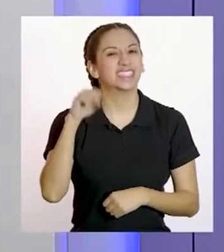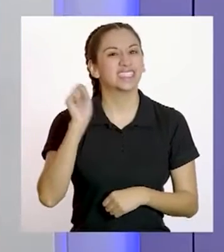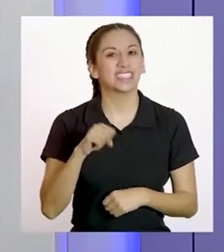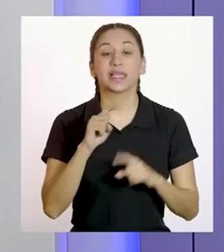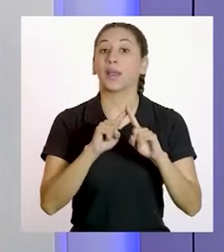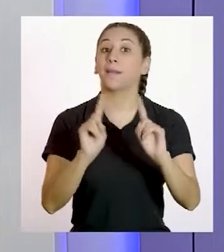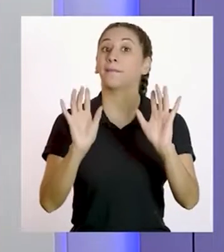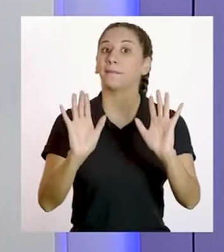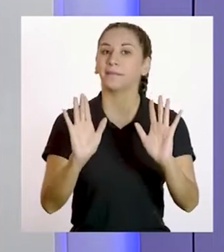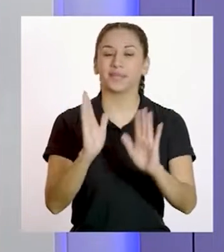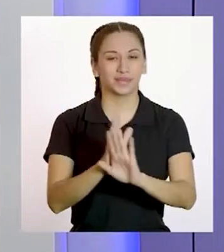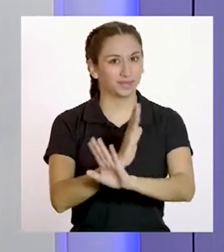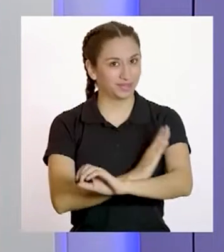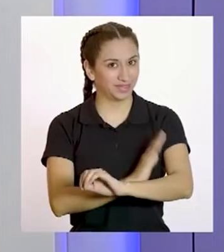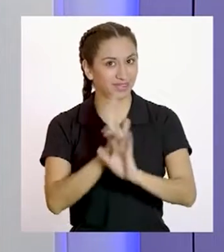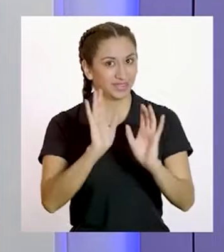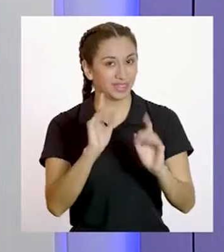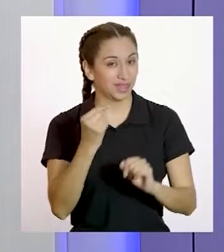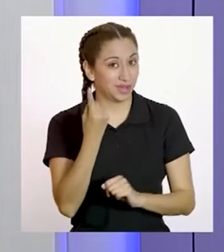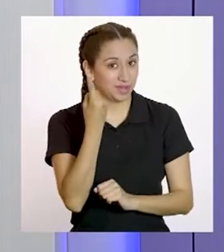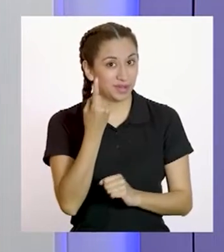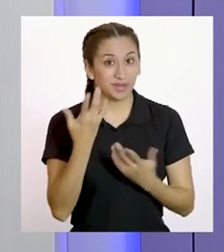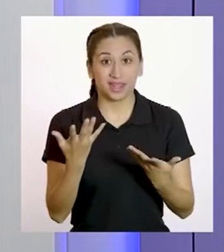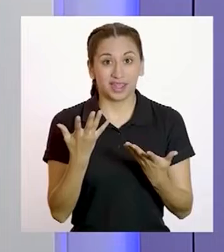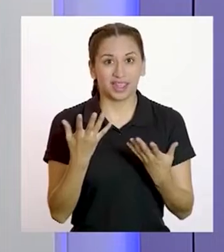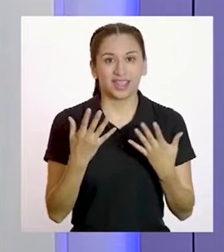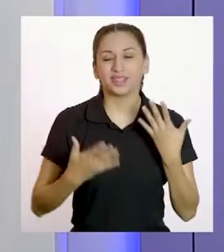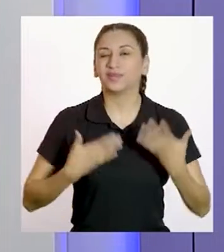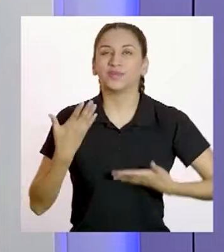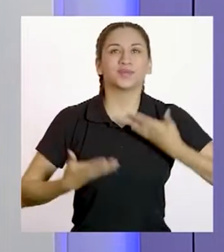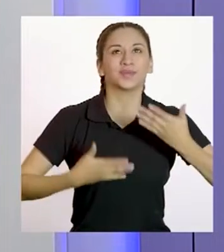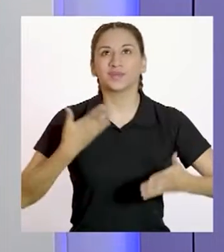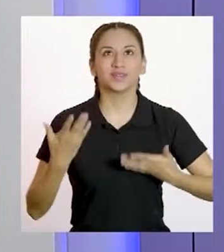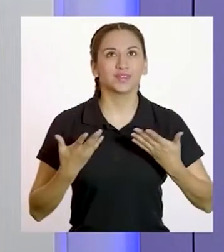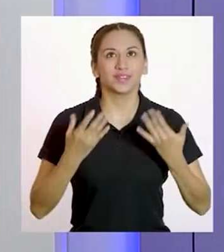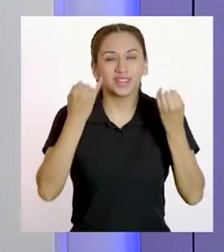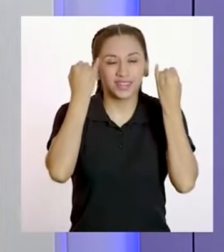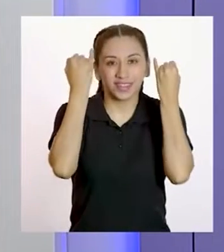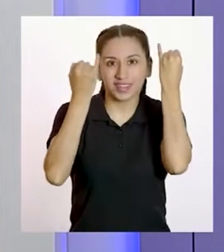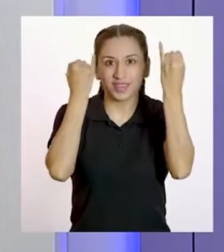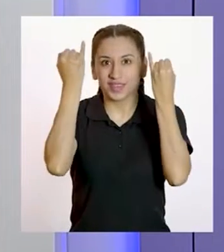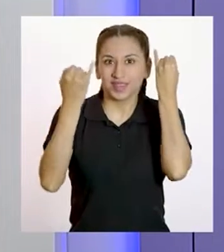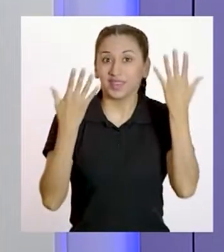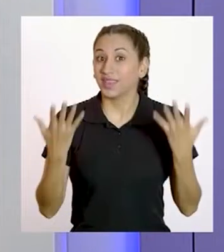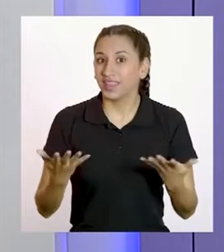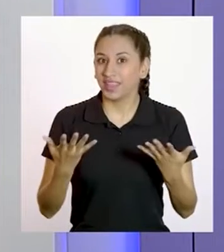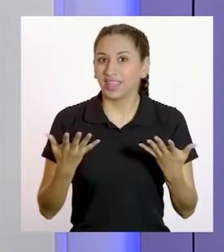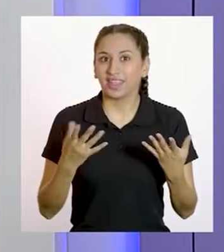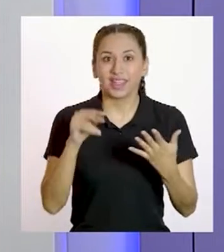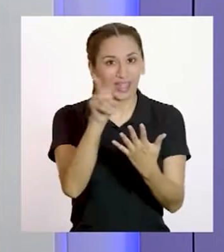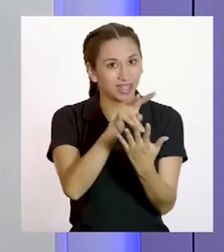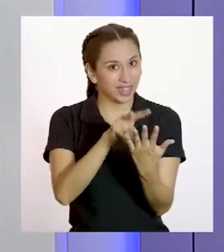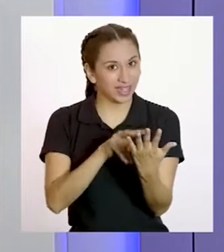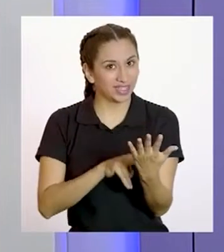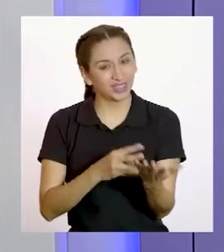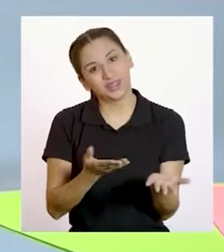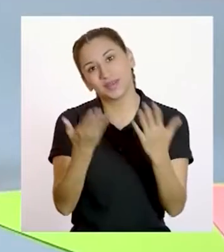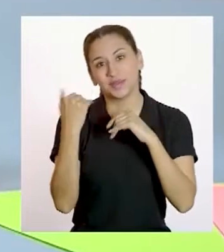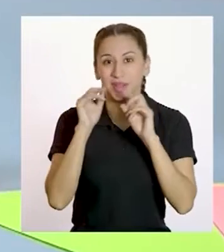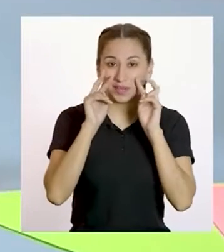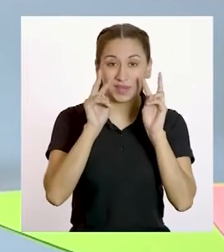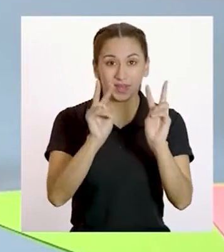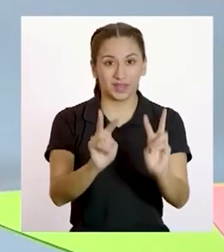aprendizaje. Sí, pero antes de empezar, creo que es momento de incentivar nuestra imaginación a través de la